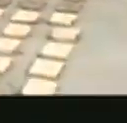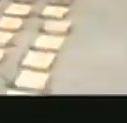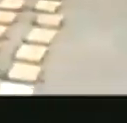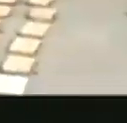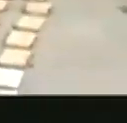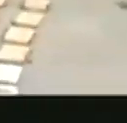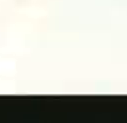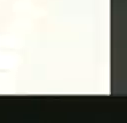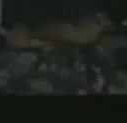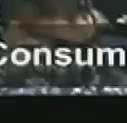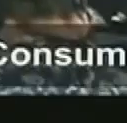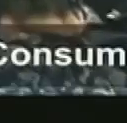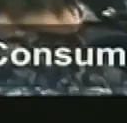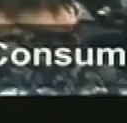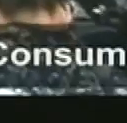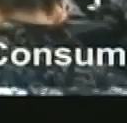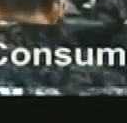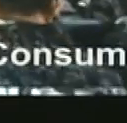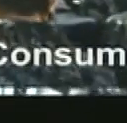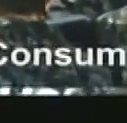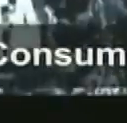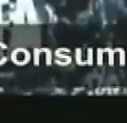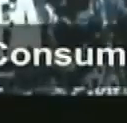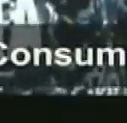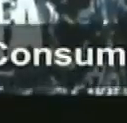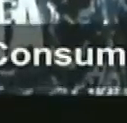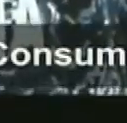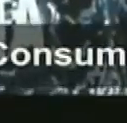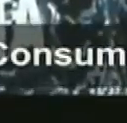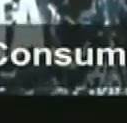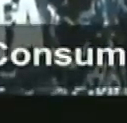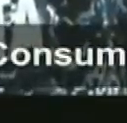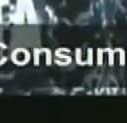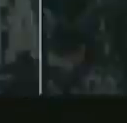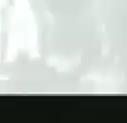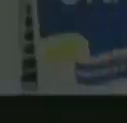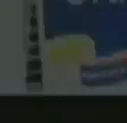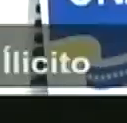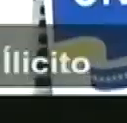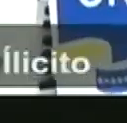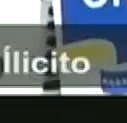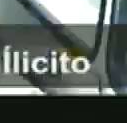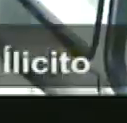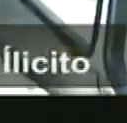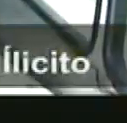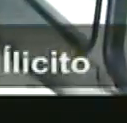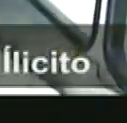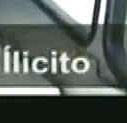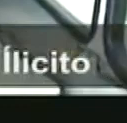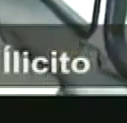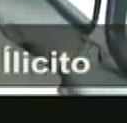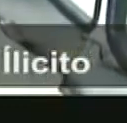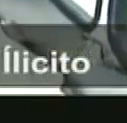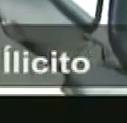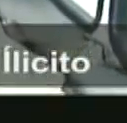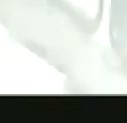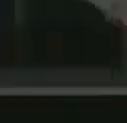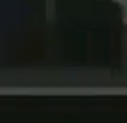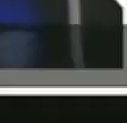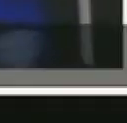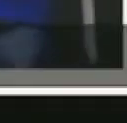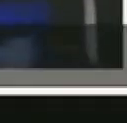de drogas en prevención del uso indebido y consumo lucha frontal contra el tráfico ilícito